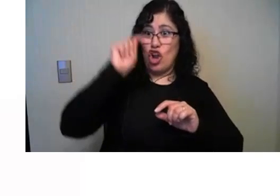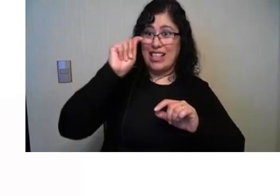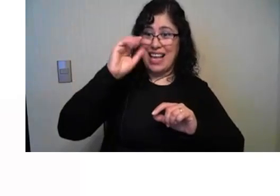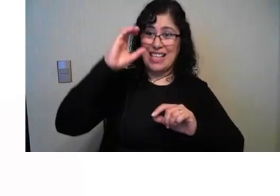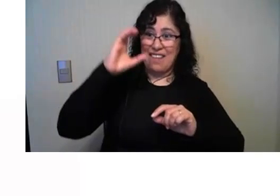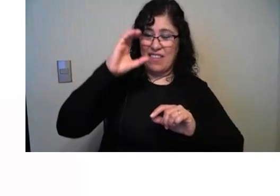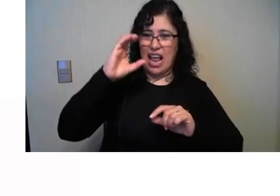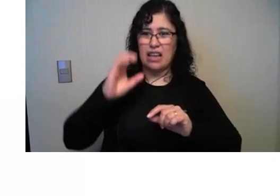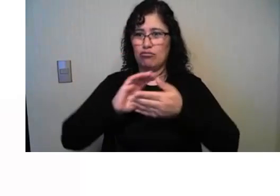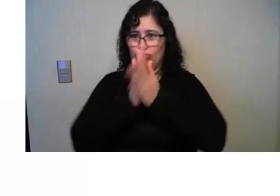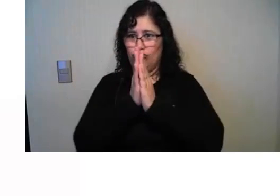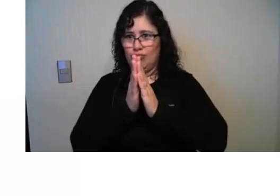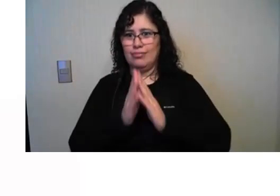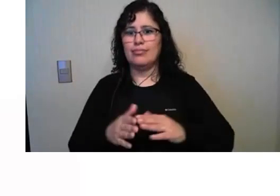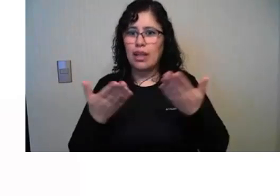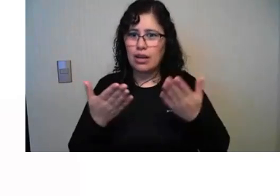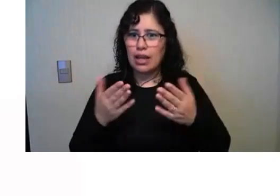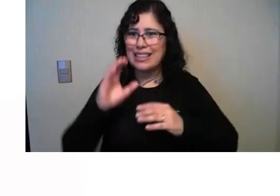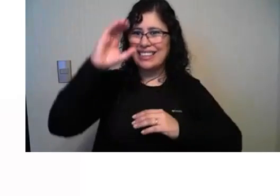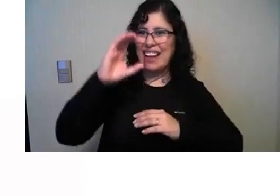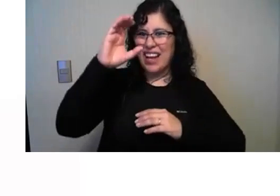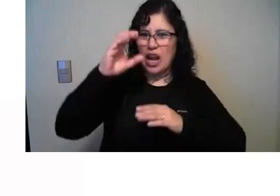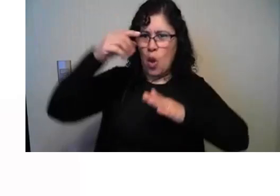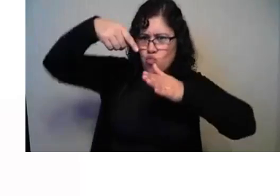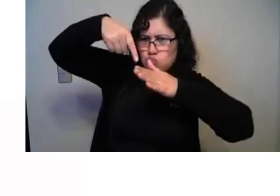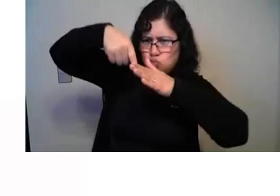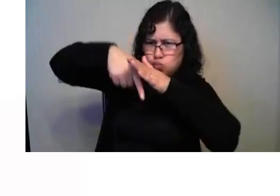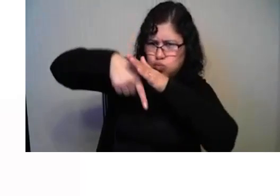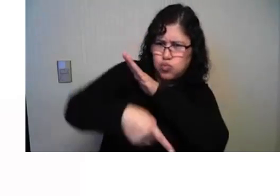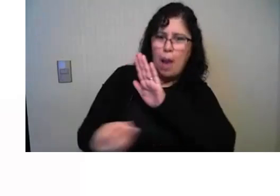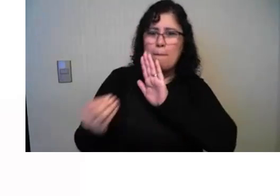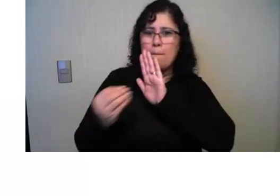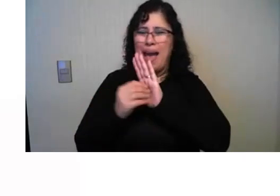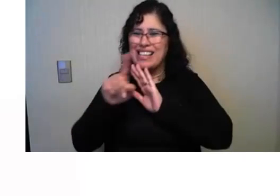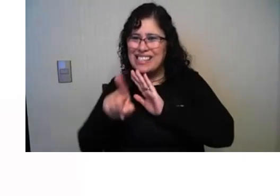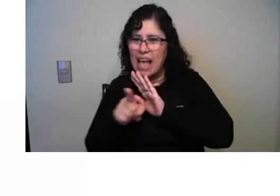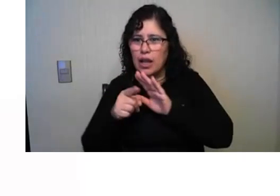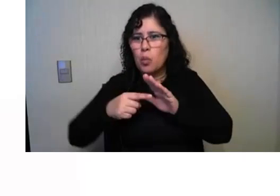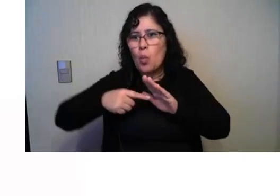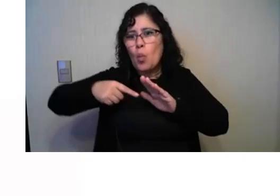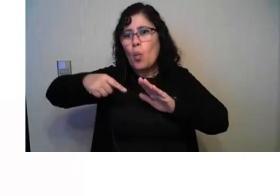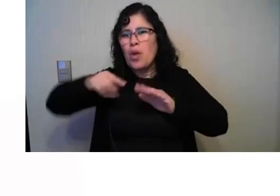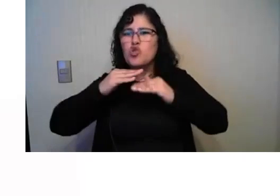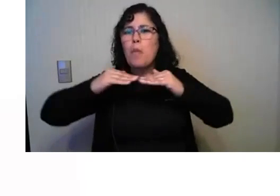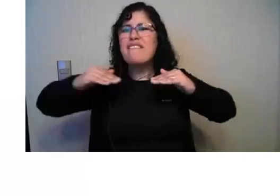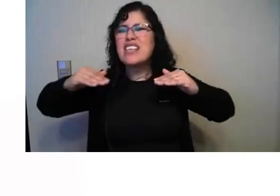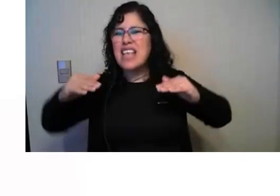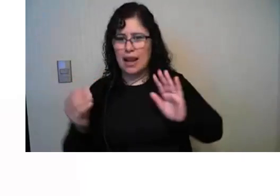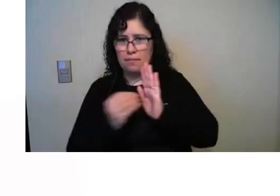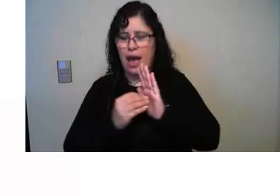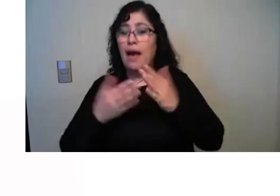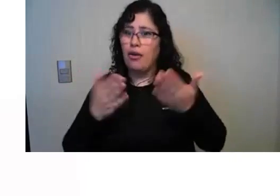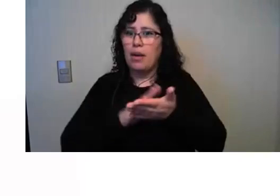hay una organización, las fibras cervicales son más profundas que las fibras sacras. Por tanto, en un posible daño en el